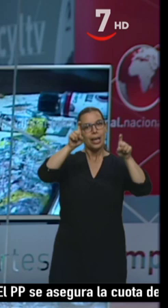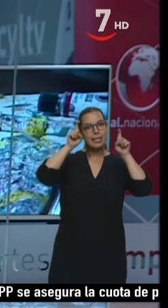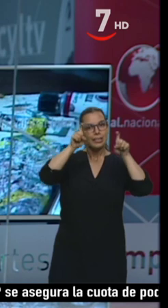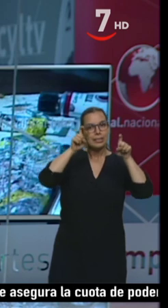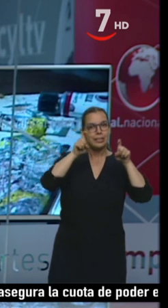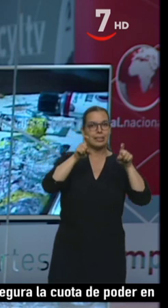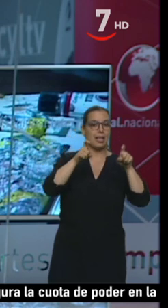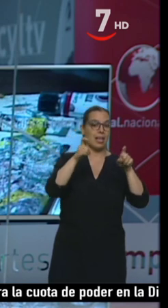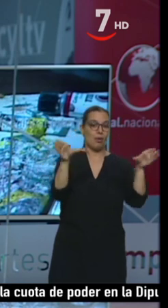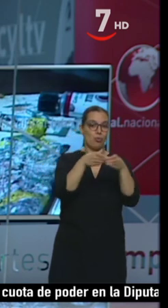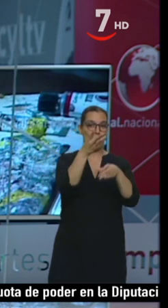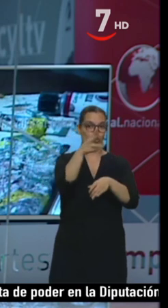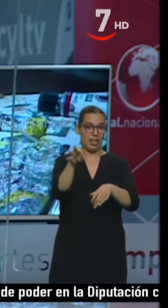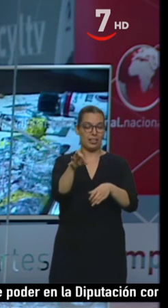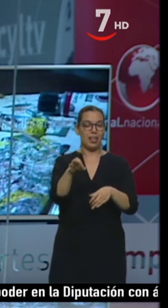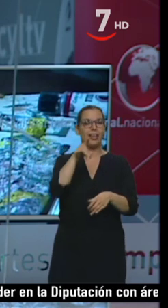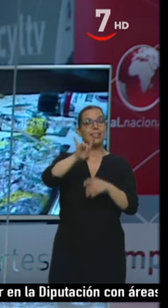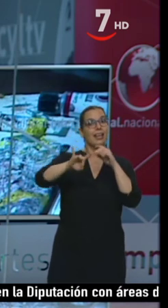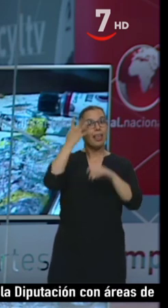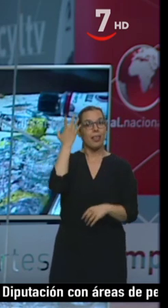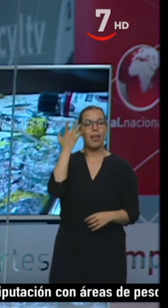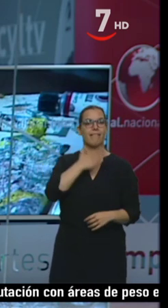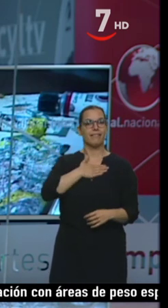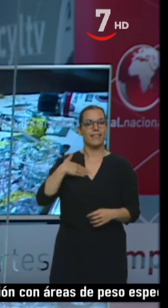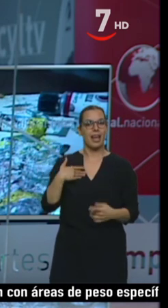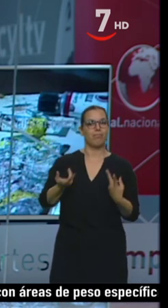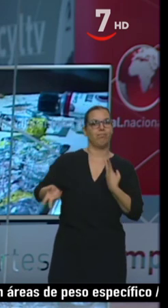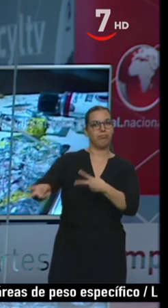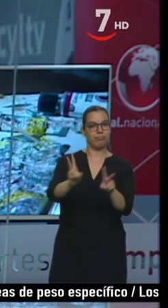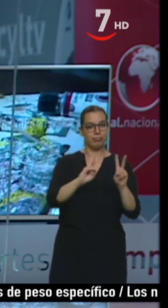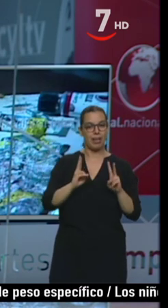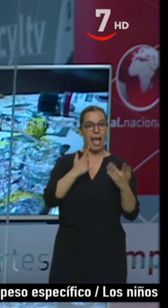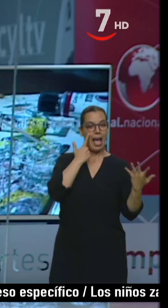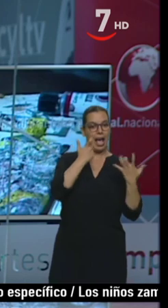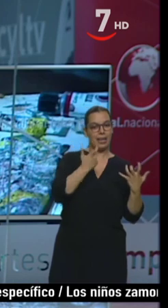a una treintena de alumnos. Es una iniciativa que busca revitalizar desde el arte